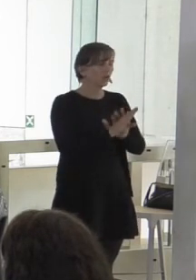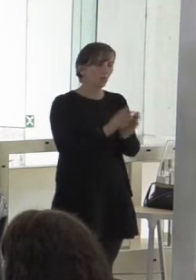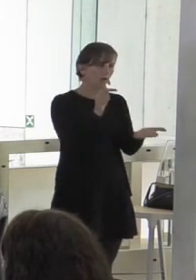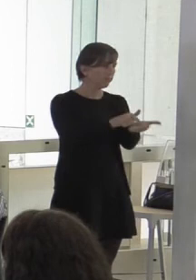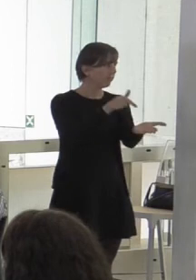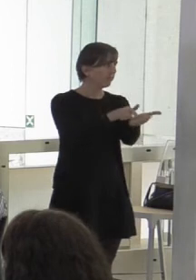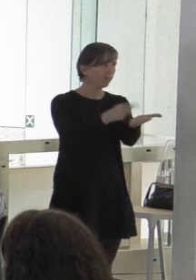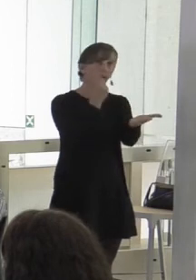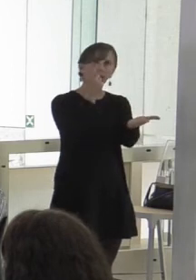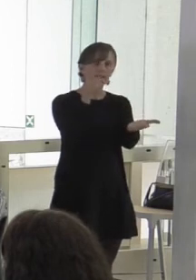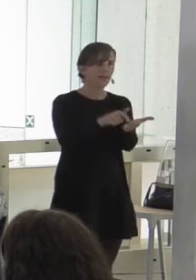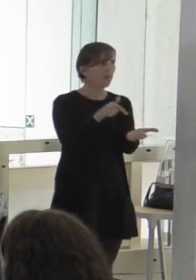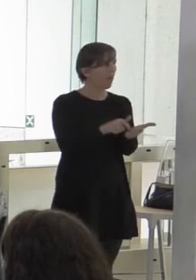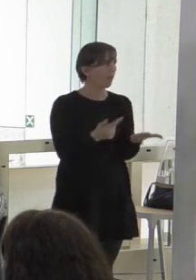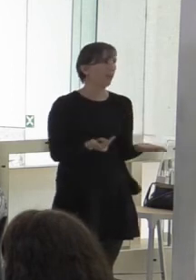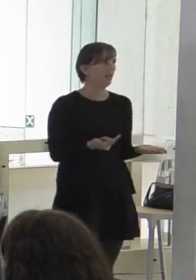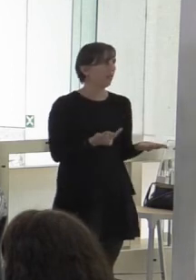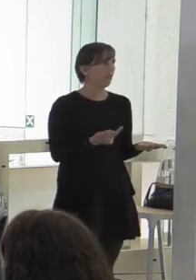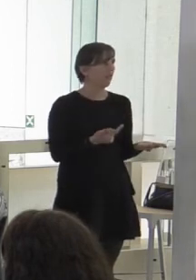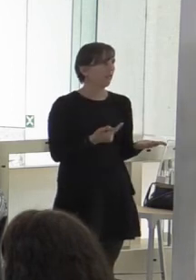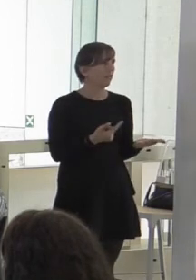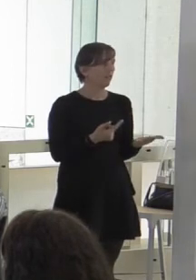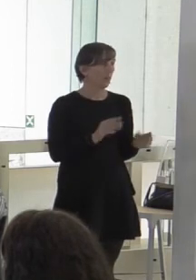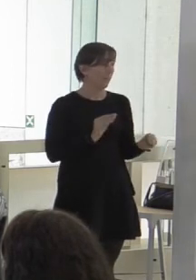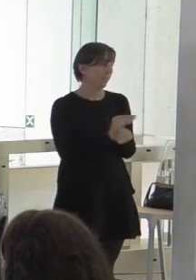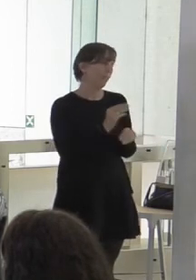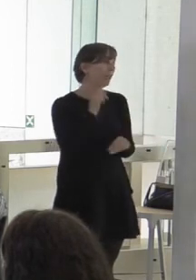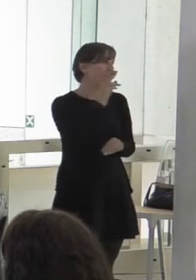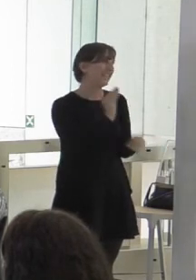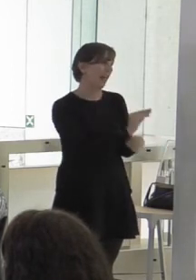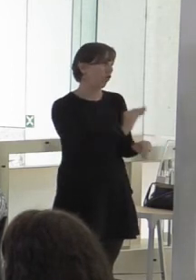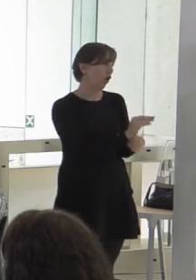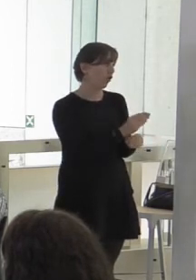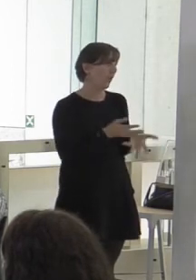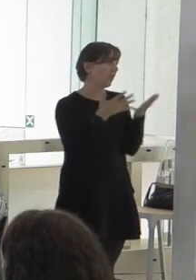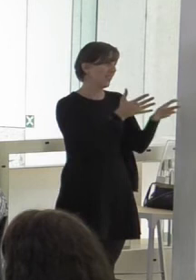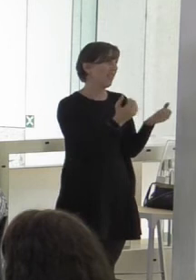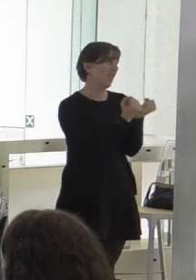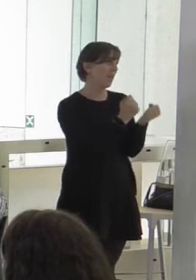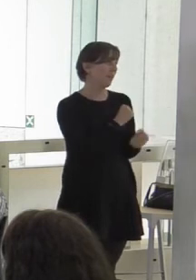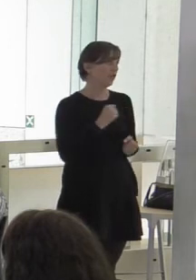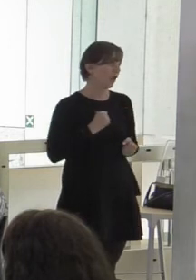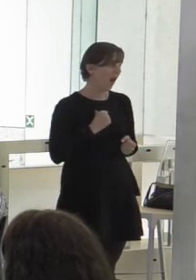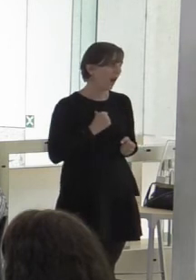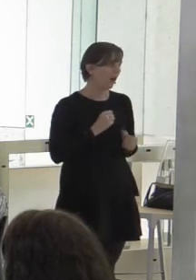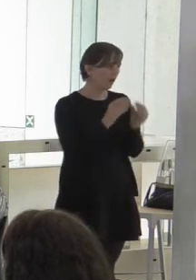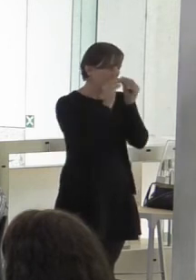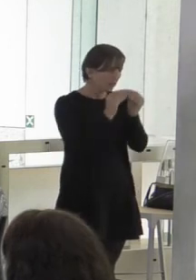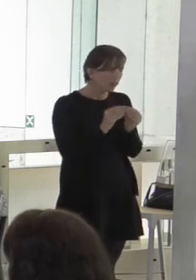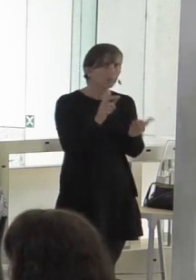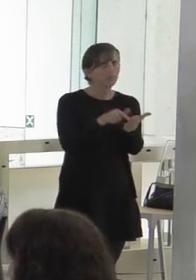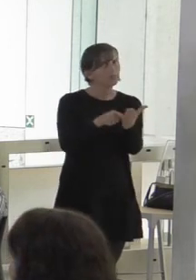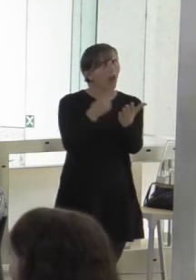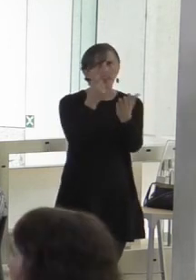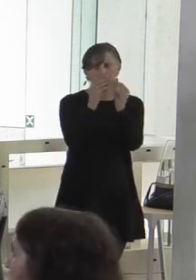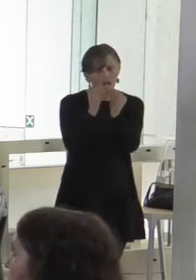necesidad de desarrollar la prestación de asistencia personal, igual que